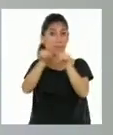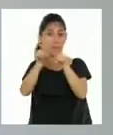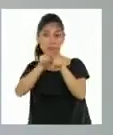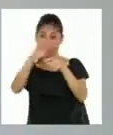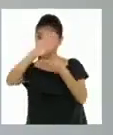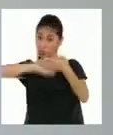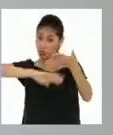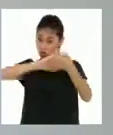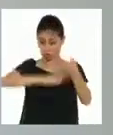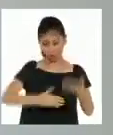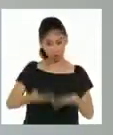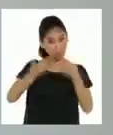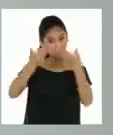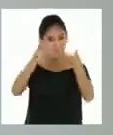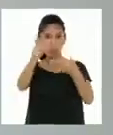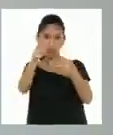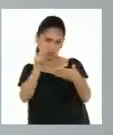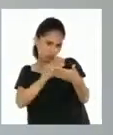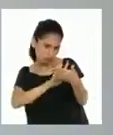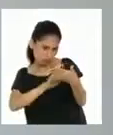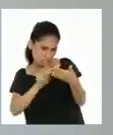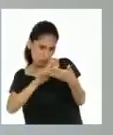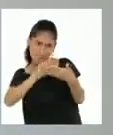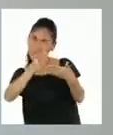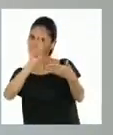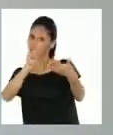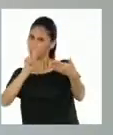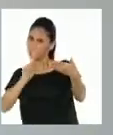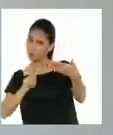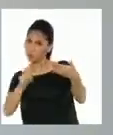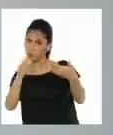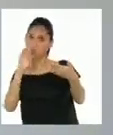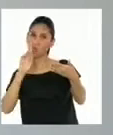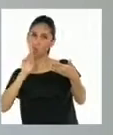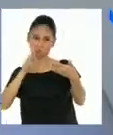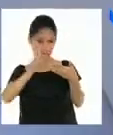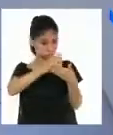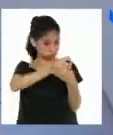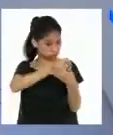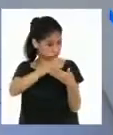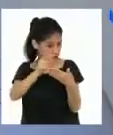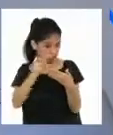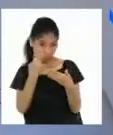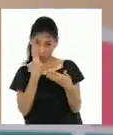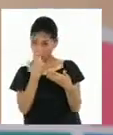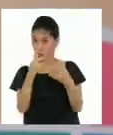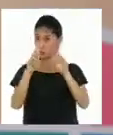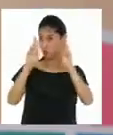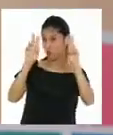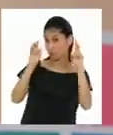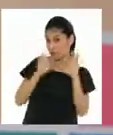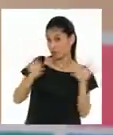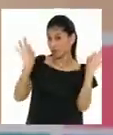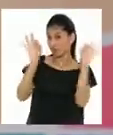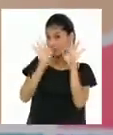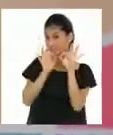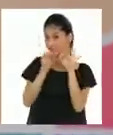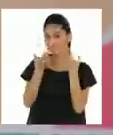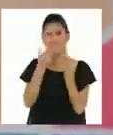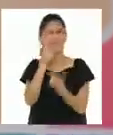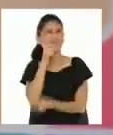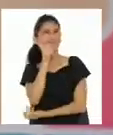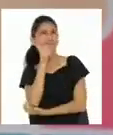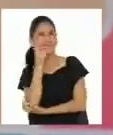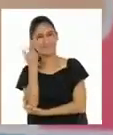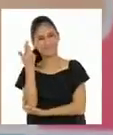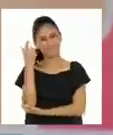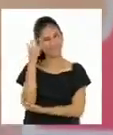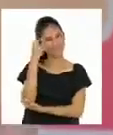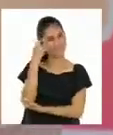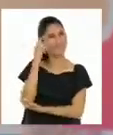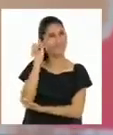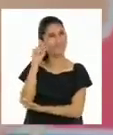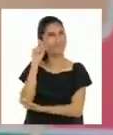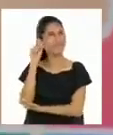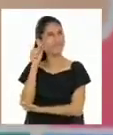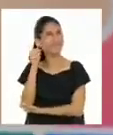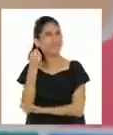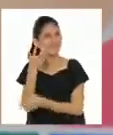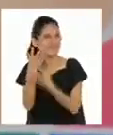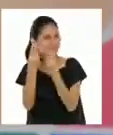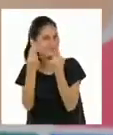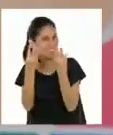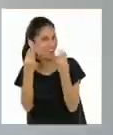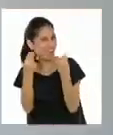¿Cómo empezarías a investigar si quisieras conocer un tema que te interese? Creo que sí he participado en